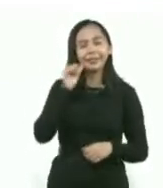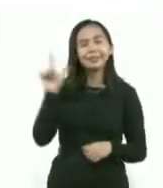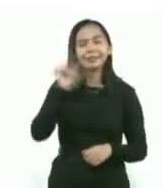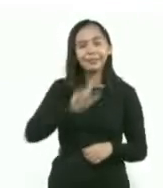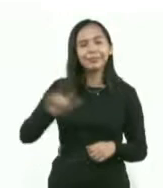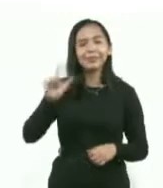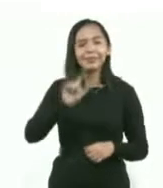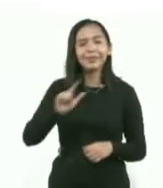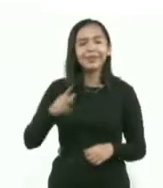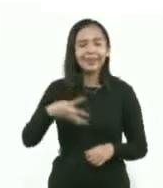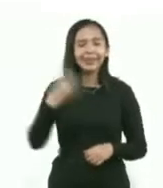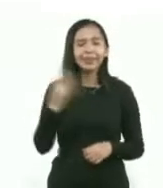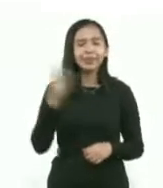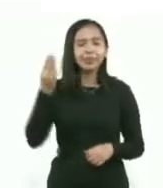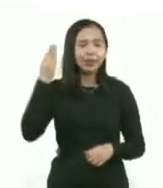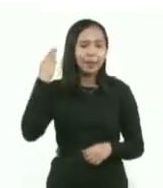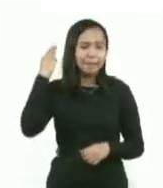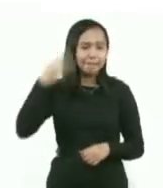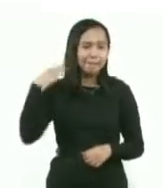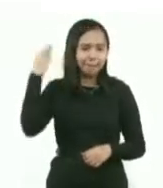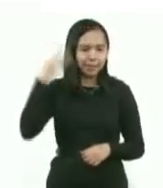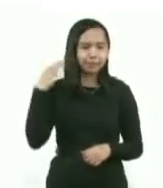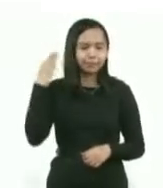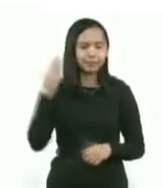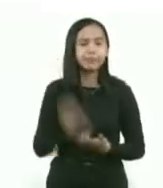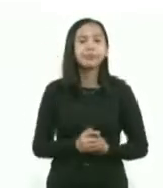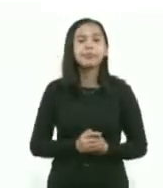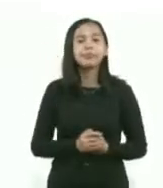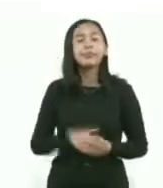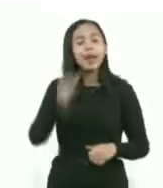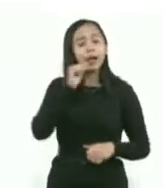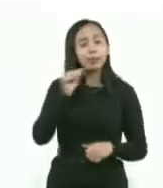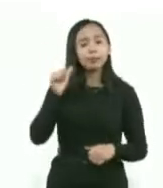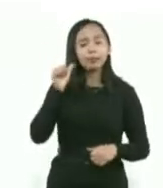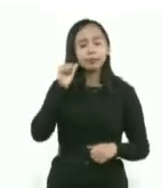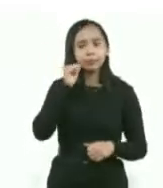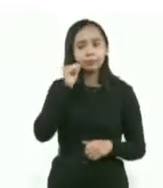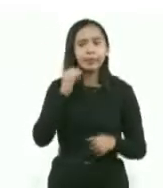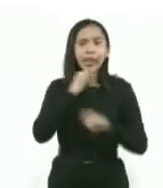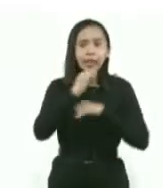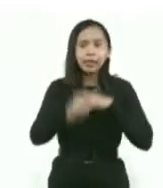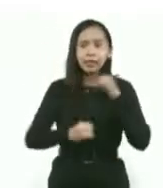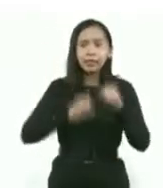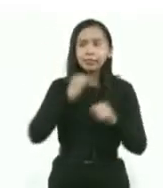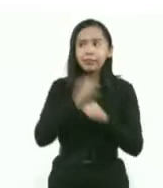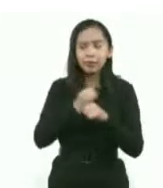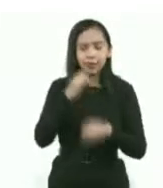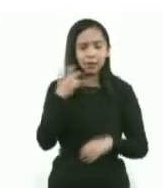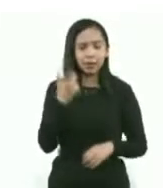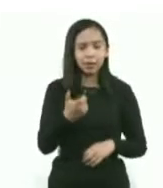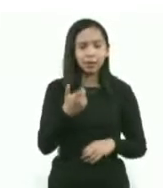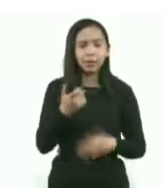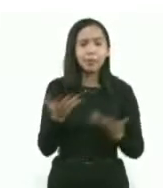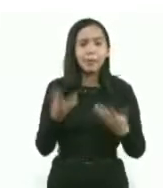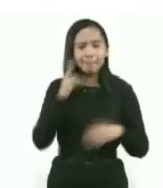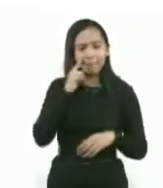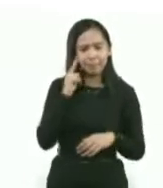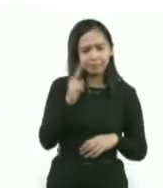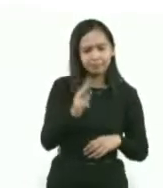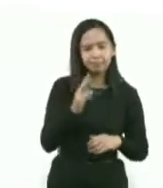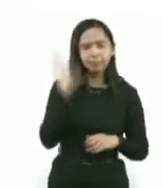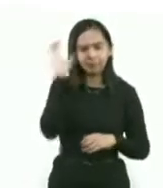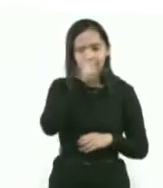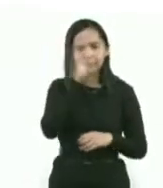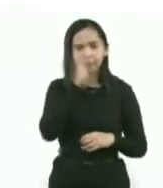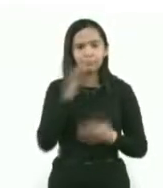Pero también el día de ayer los precios internacionales nos dejan ver